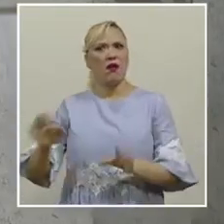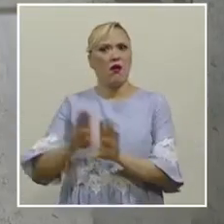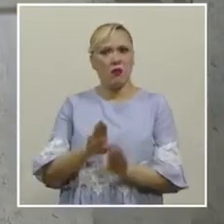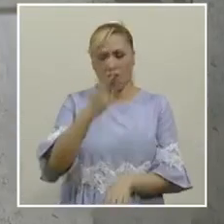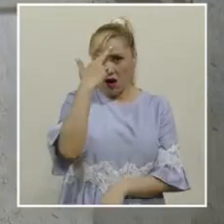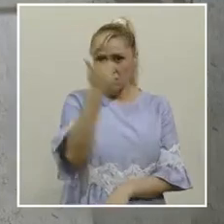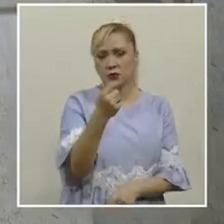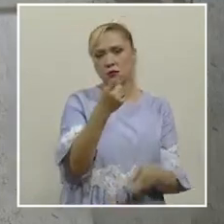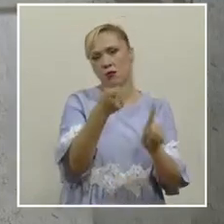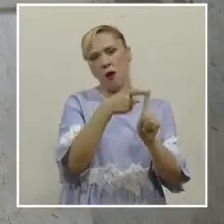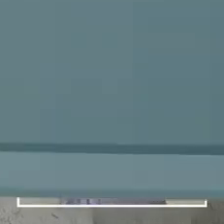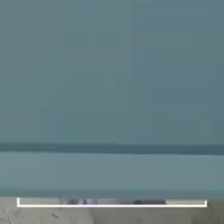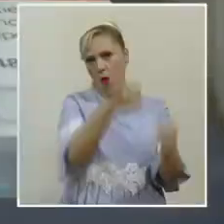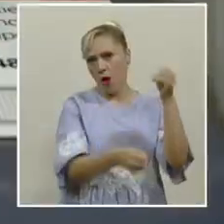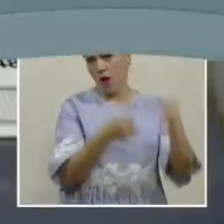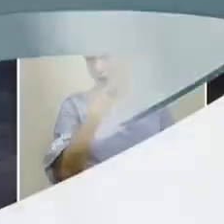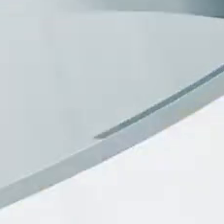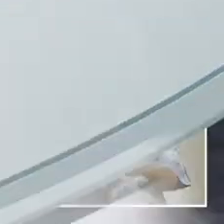justificada.